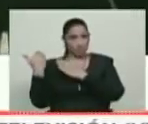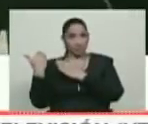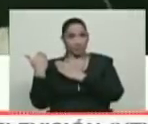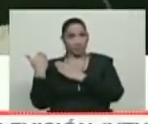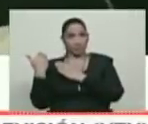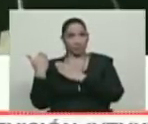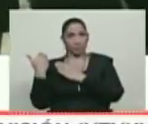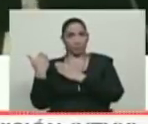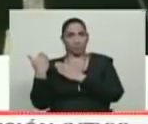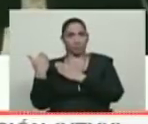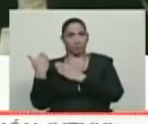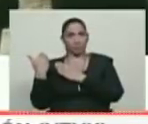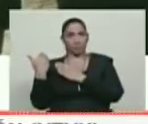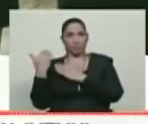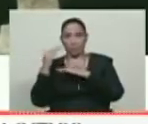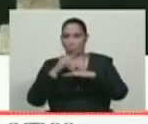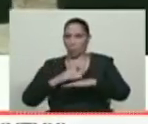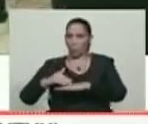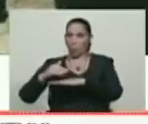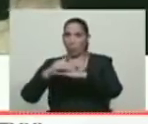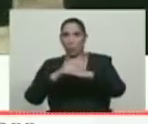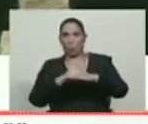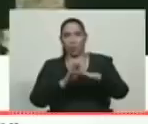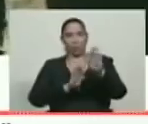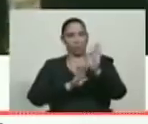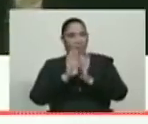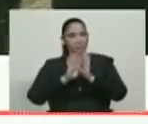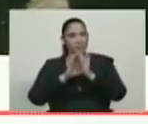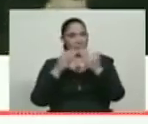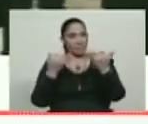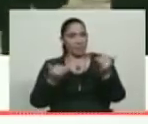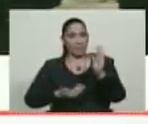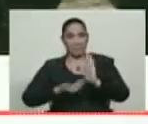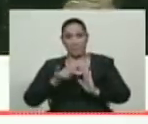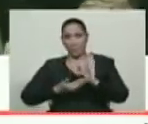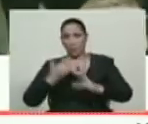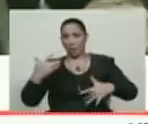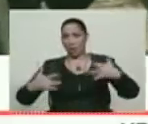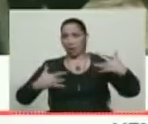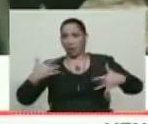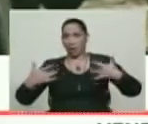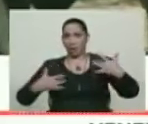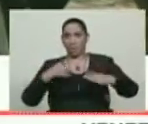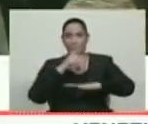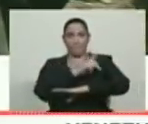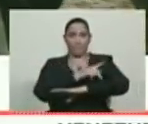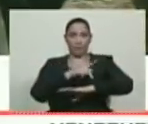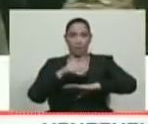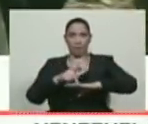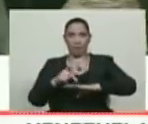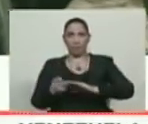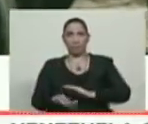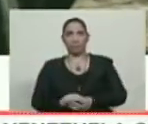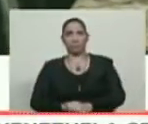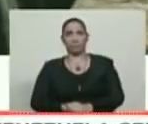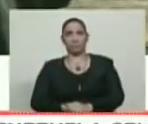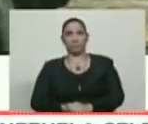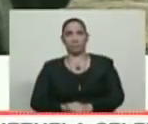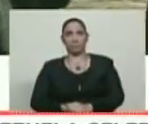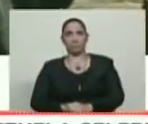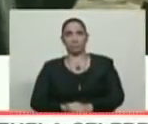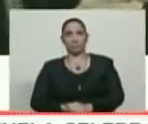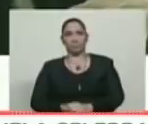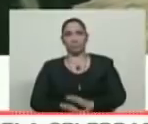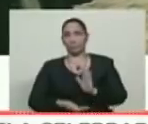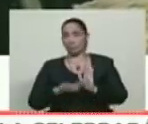el contexto del desarrollo de esta importante actividad en la parroquia Macarao, en estos